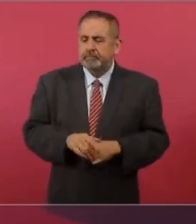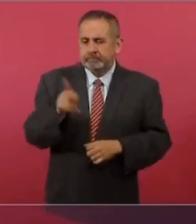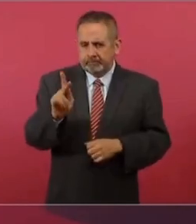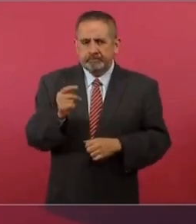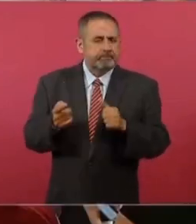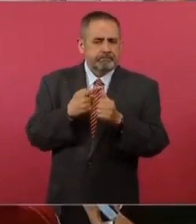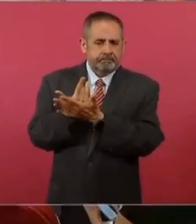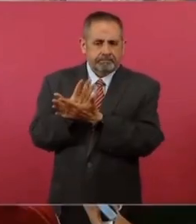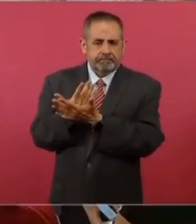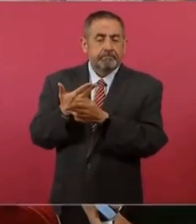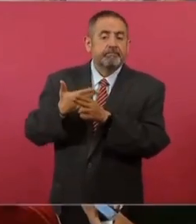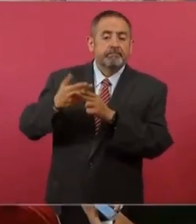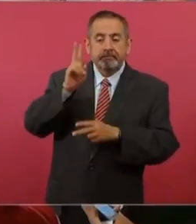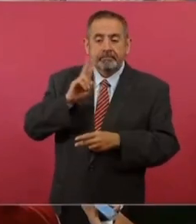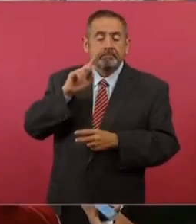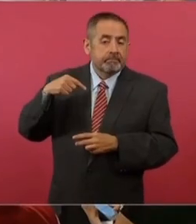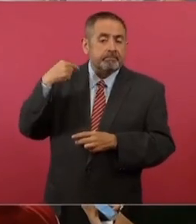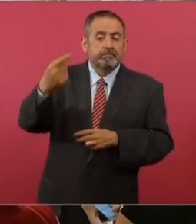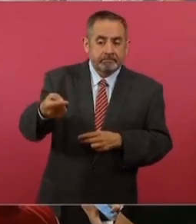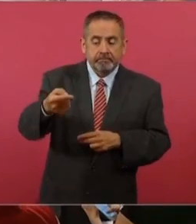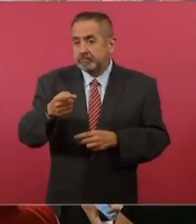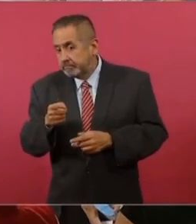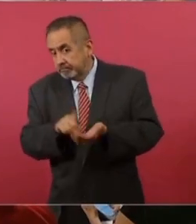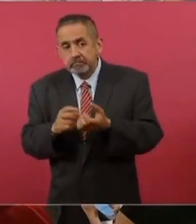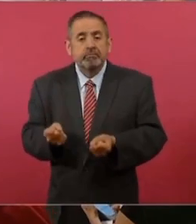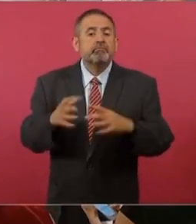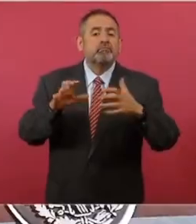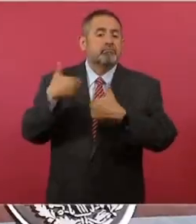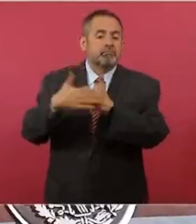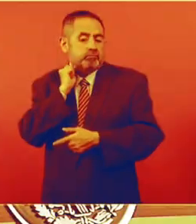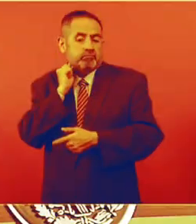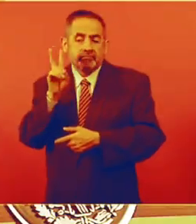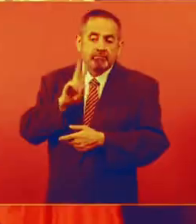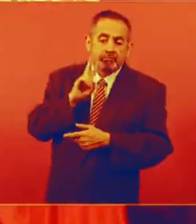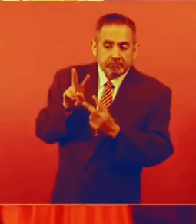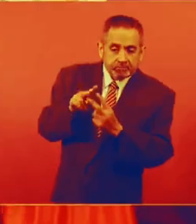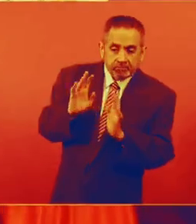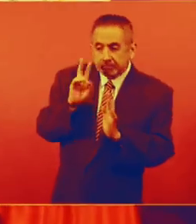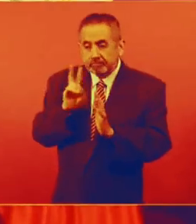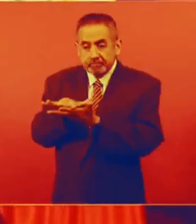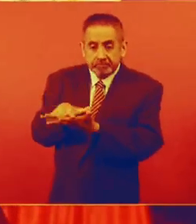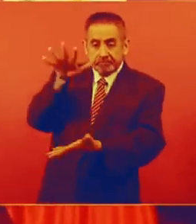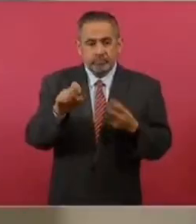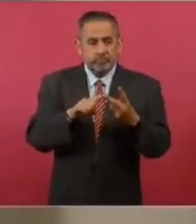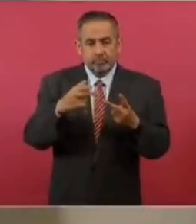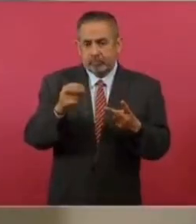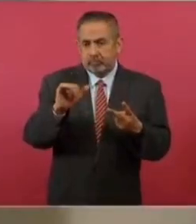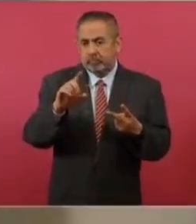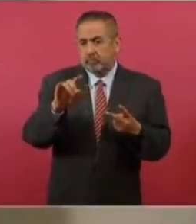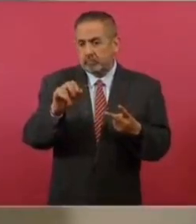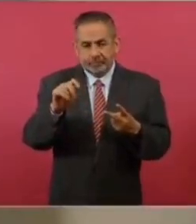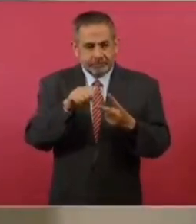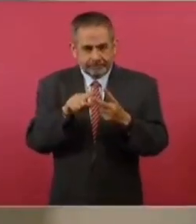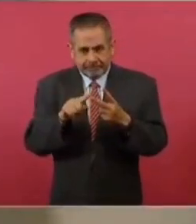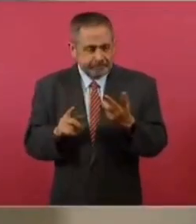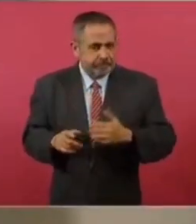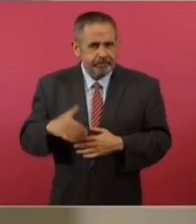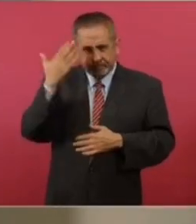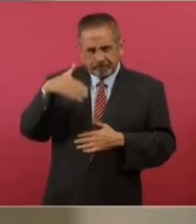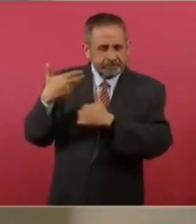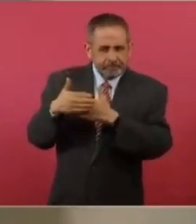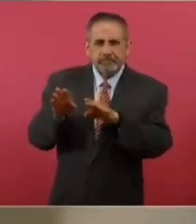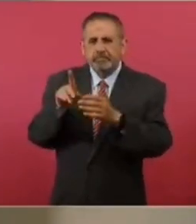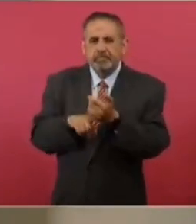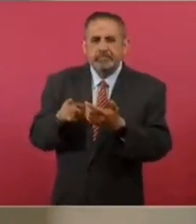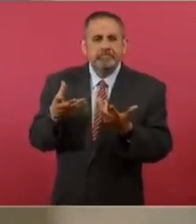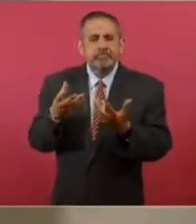esperar a ver si se cuenta en la próxima legislatura con mayoría calificada. Preguntarle si ya sabe quién